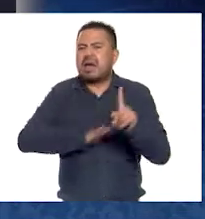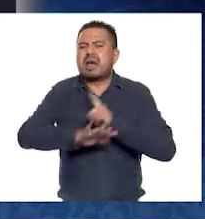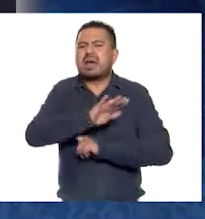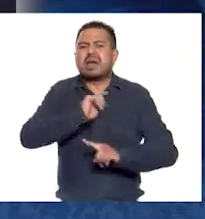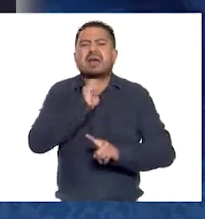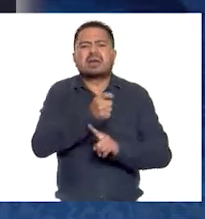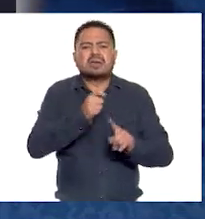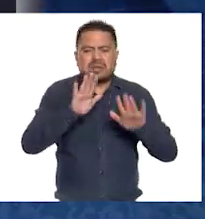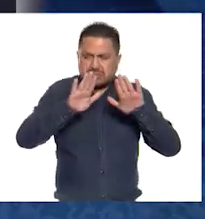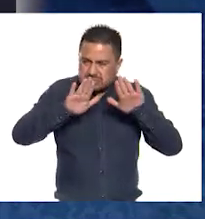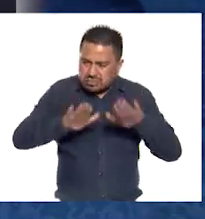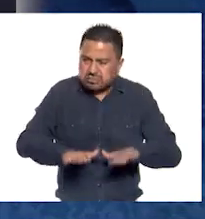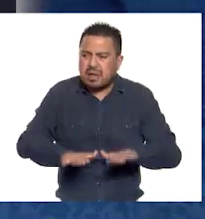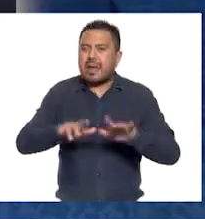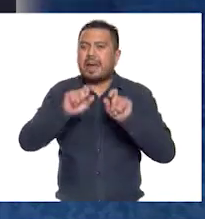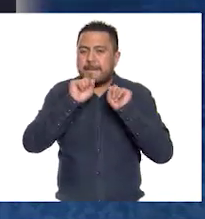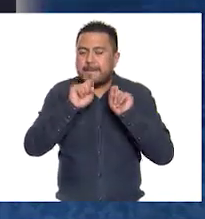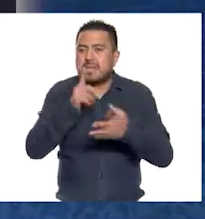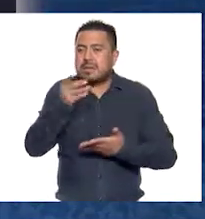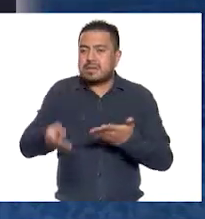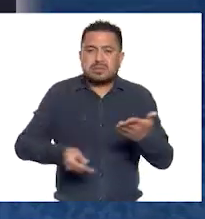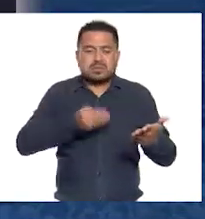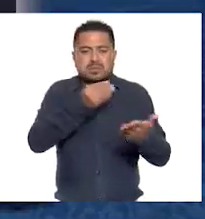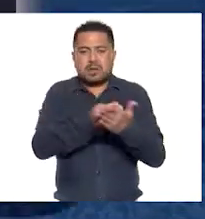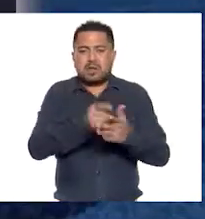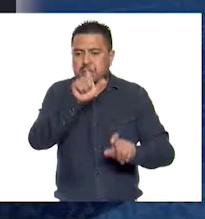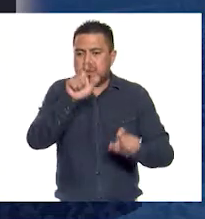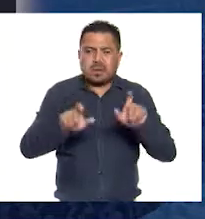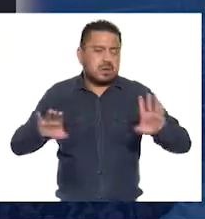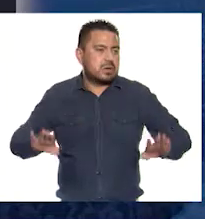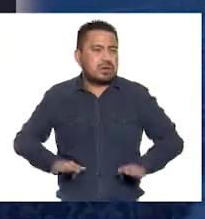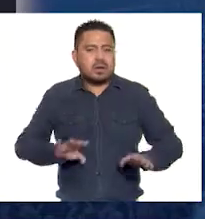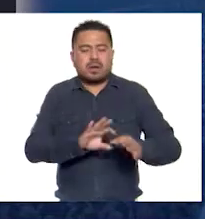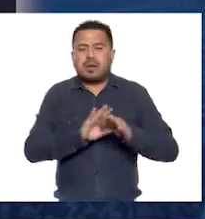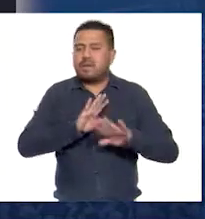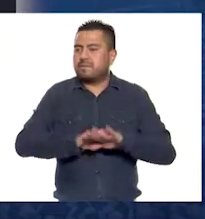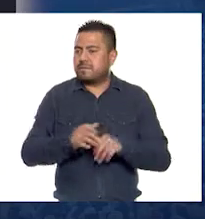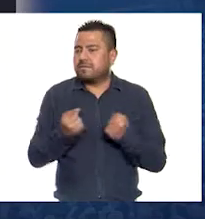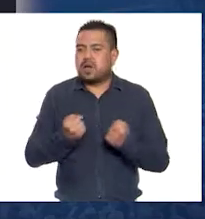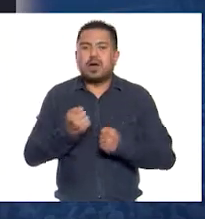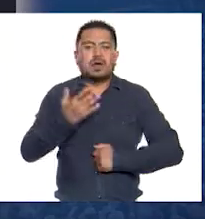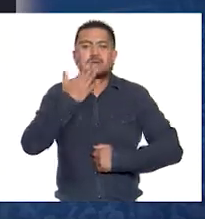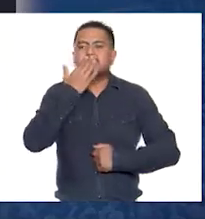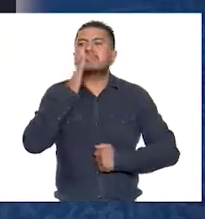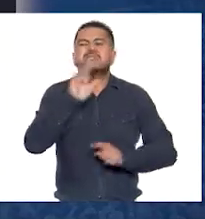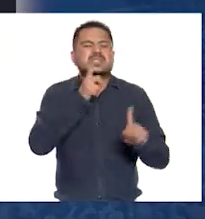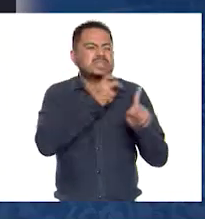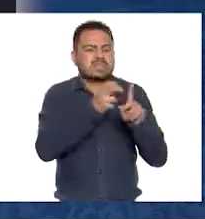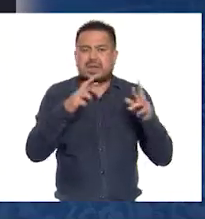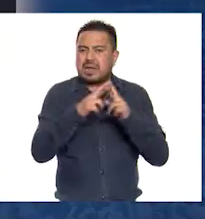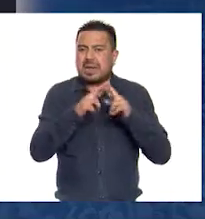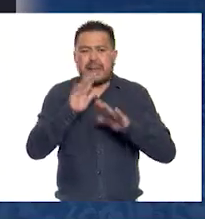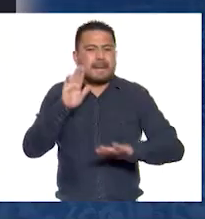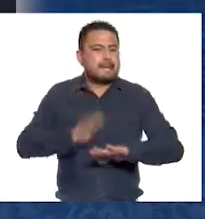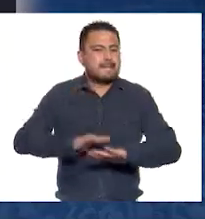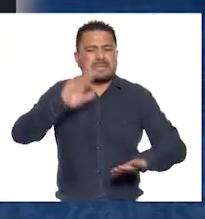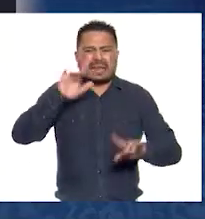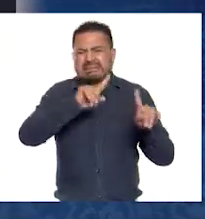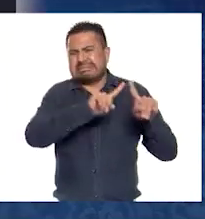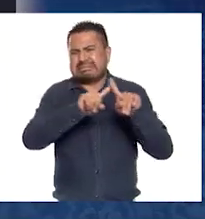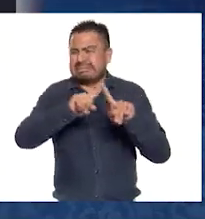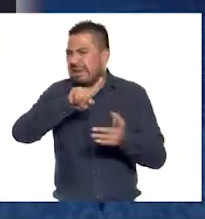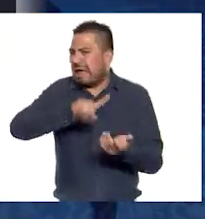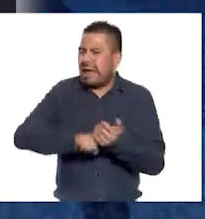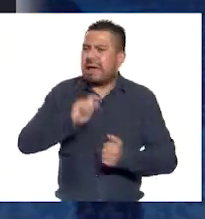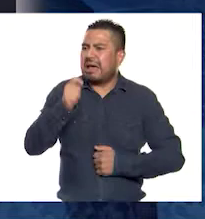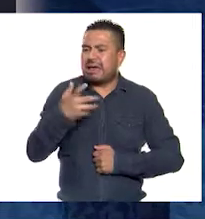y rituales que también otorgan identidad y fortalezas. El Islam es la religión que más adeptos tiene y